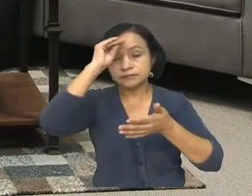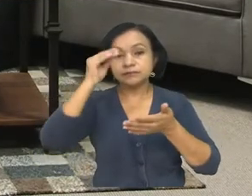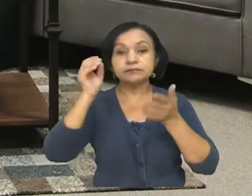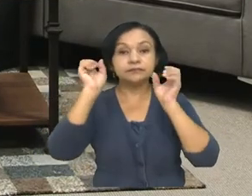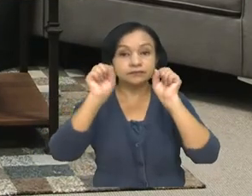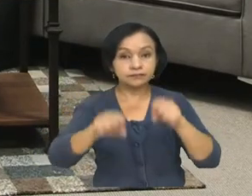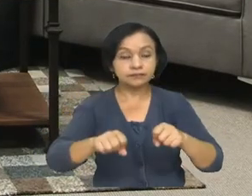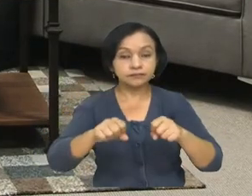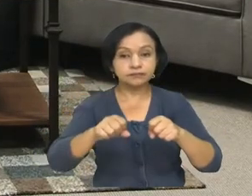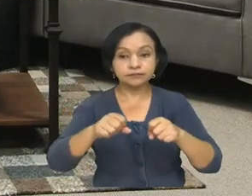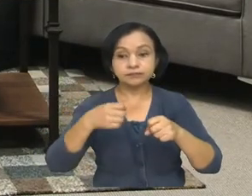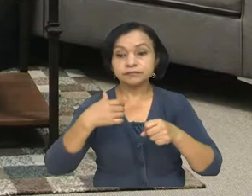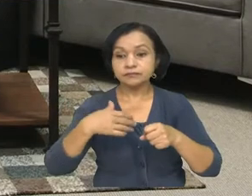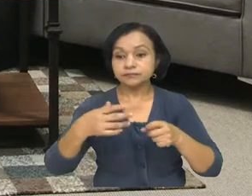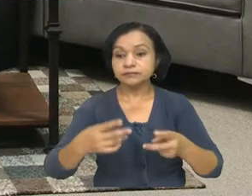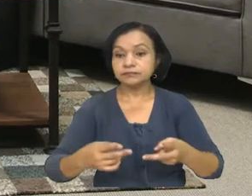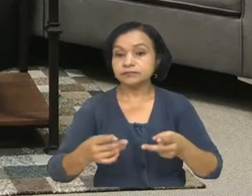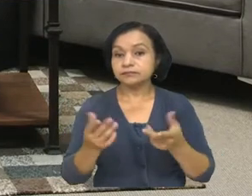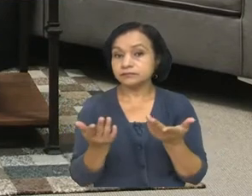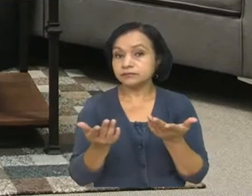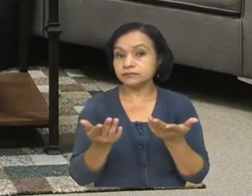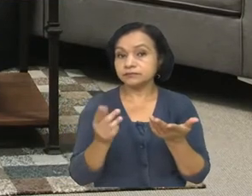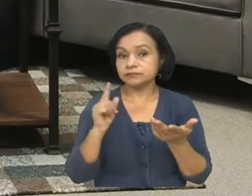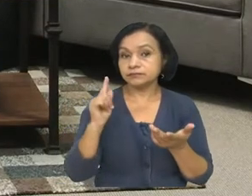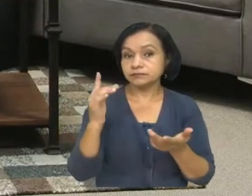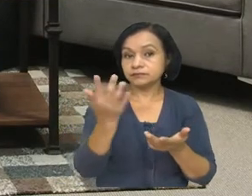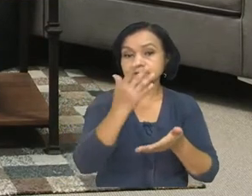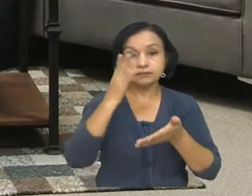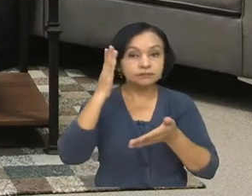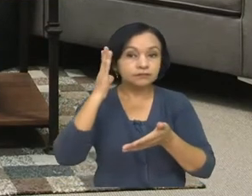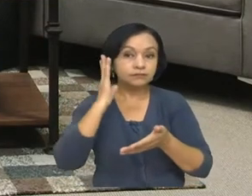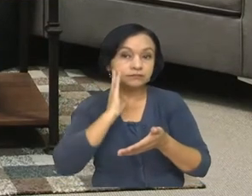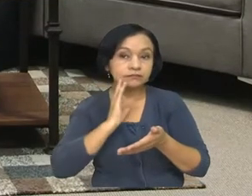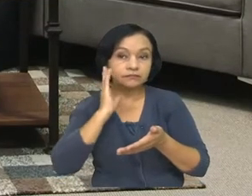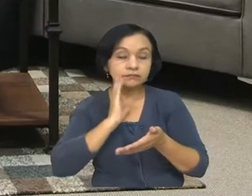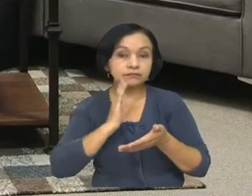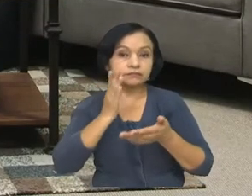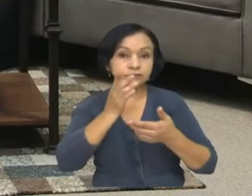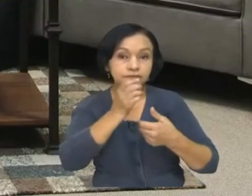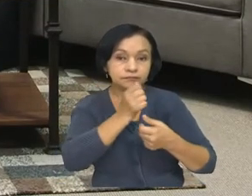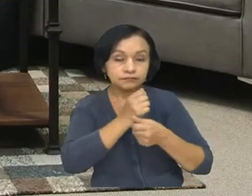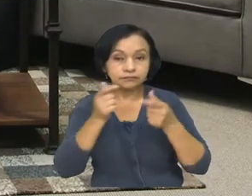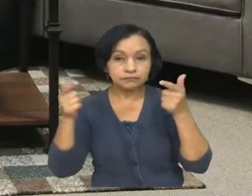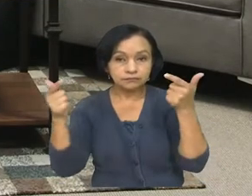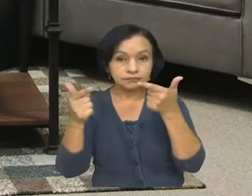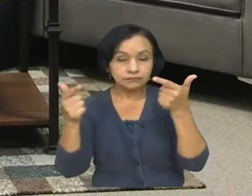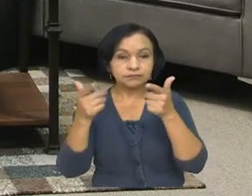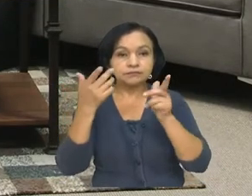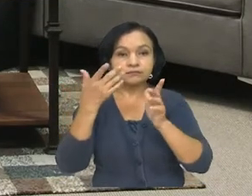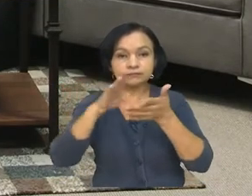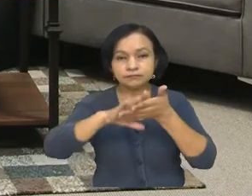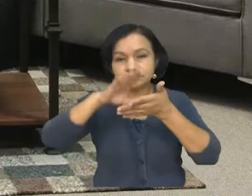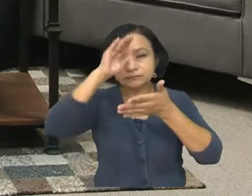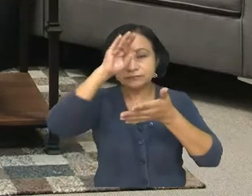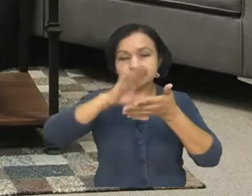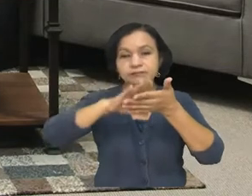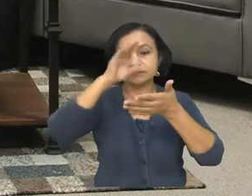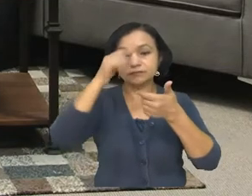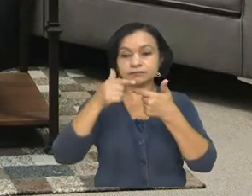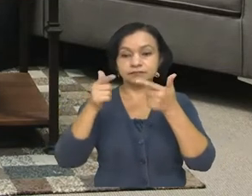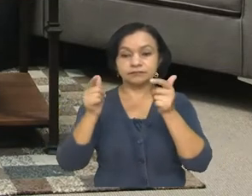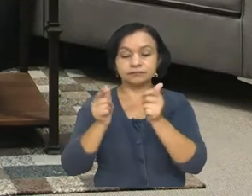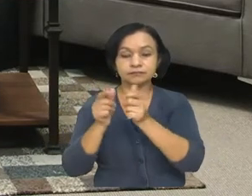pudieses tener un dominio mínimo de todo lo que es una táctica, pues, de combate. Entonces ahí esta columna